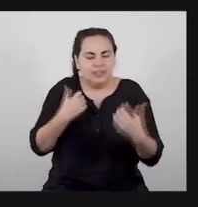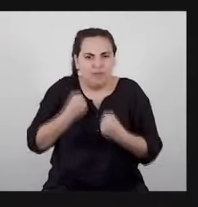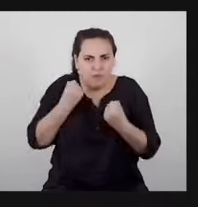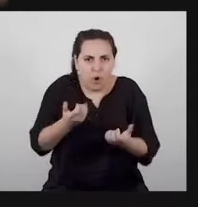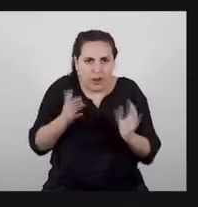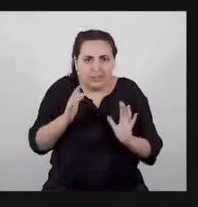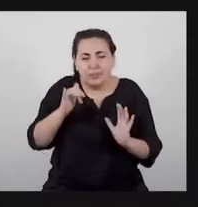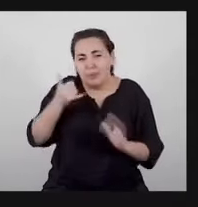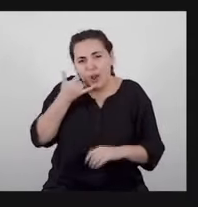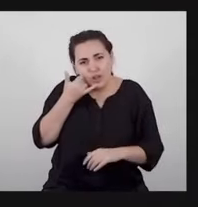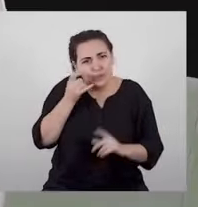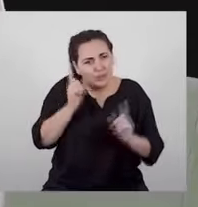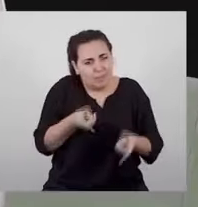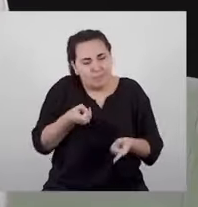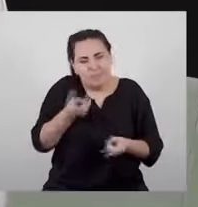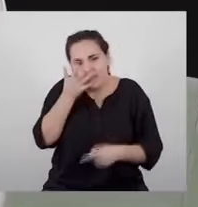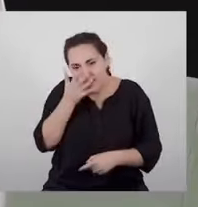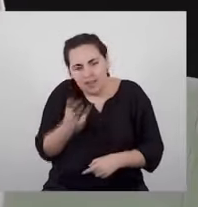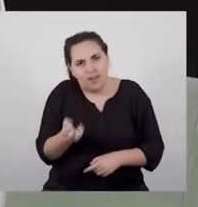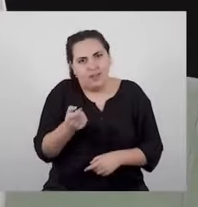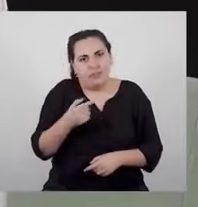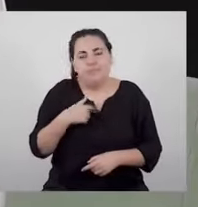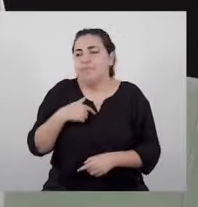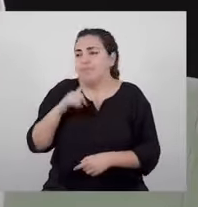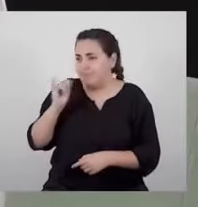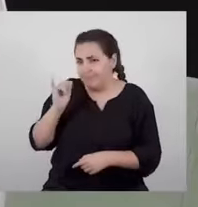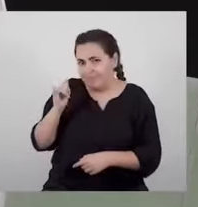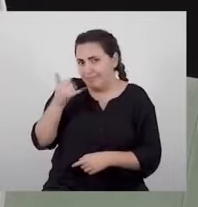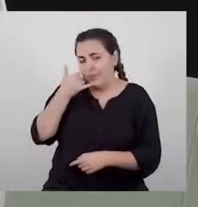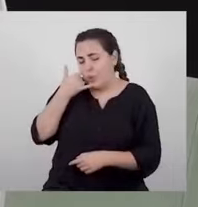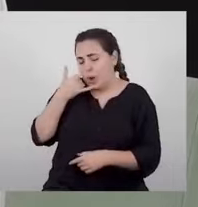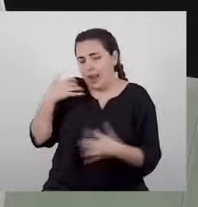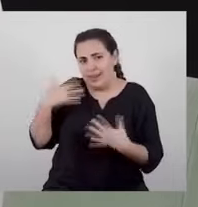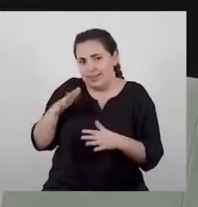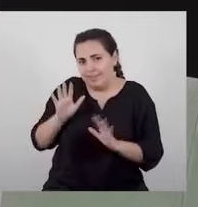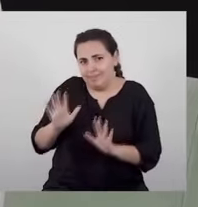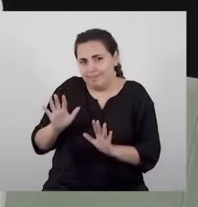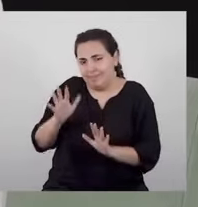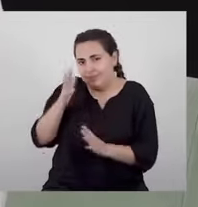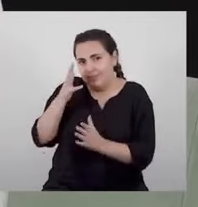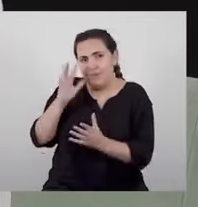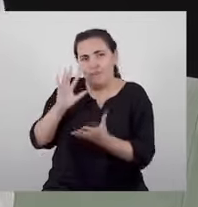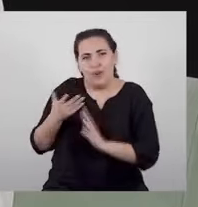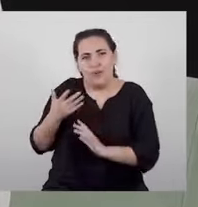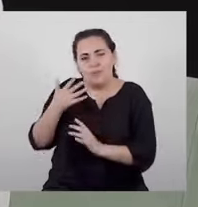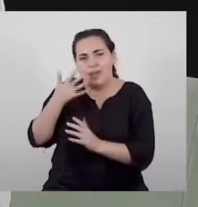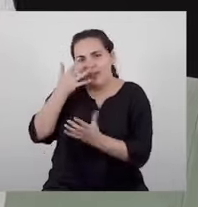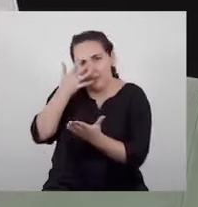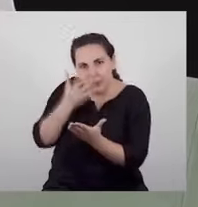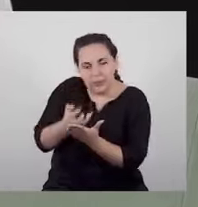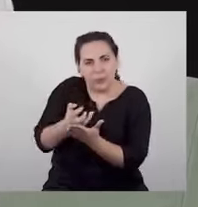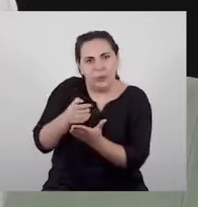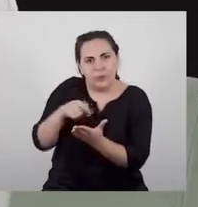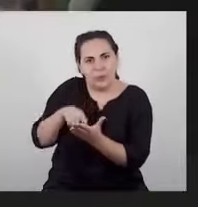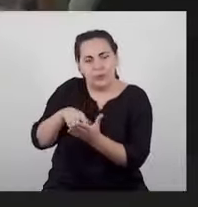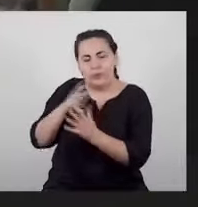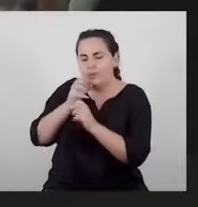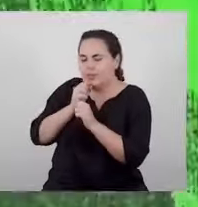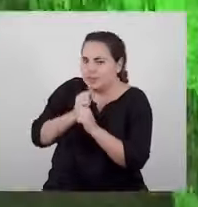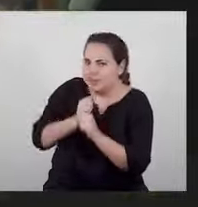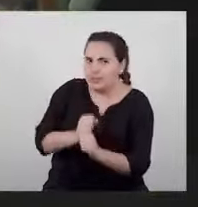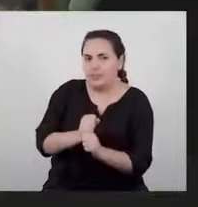hoy es una droga La distracción es el celular es sin duda que estamos es otra esclavitud